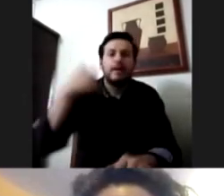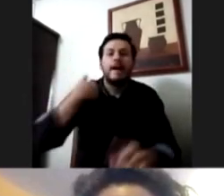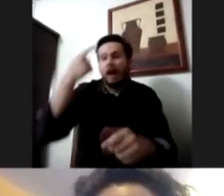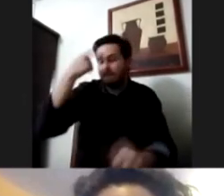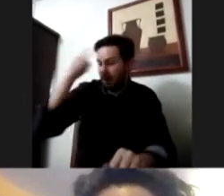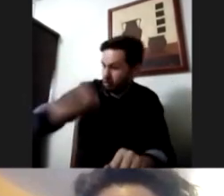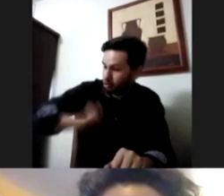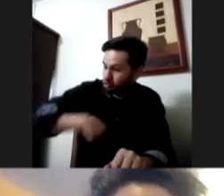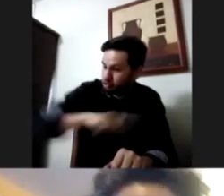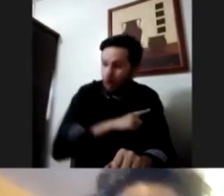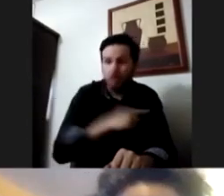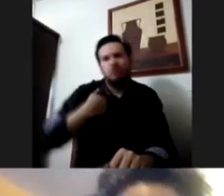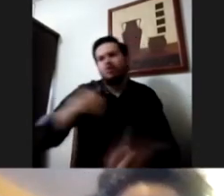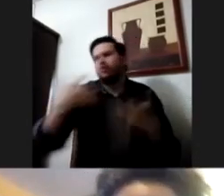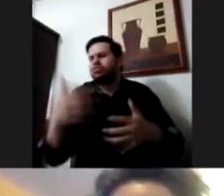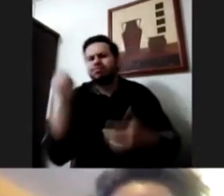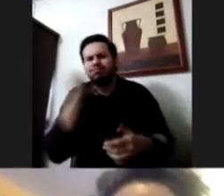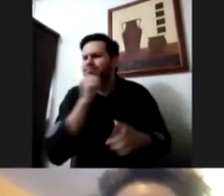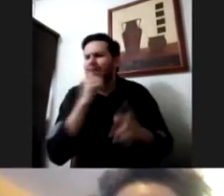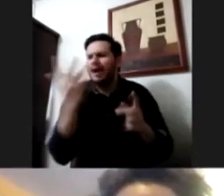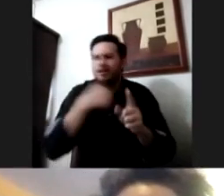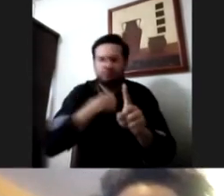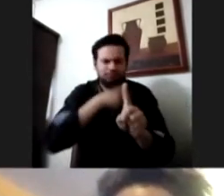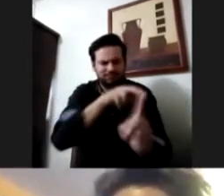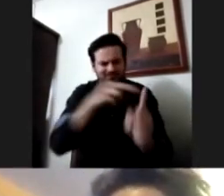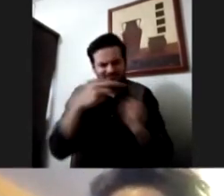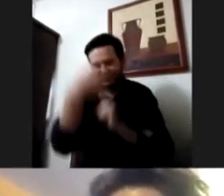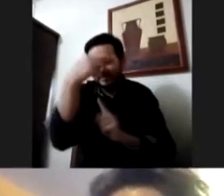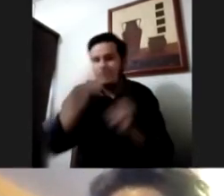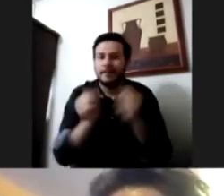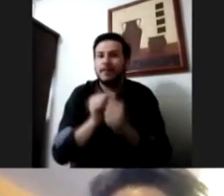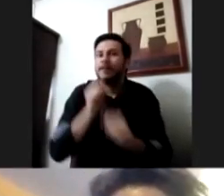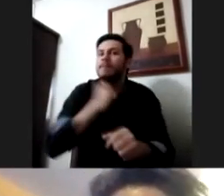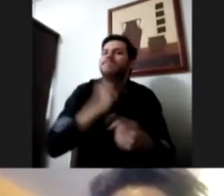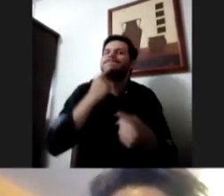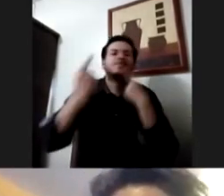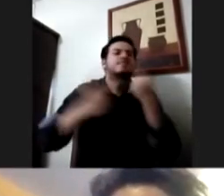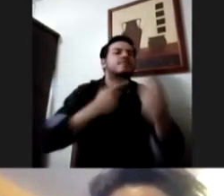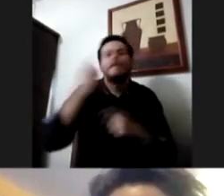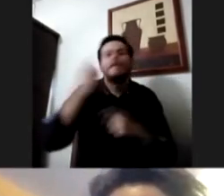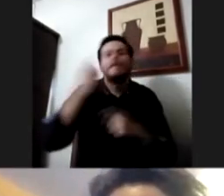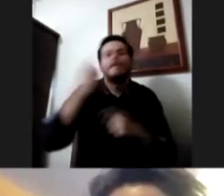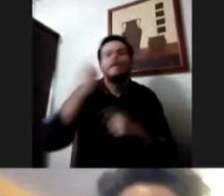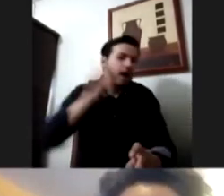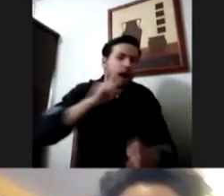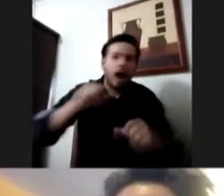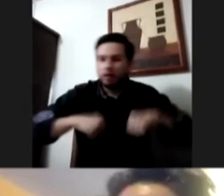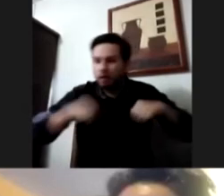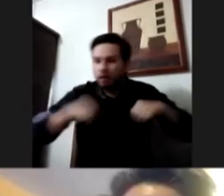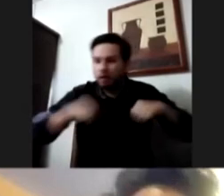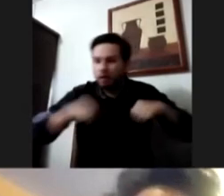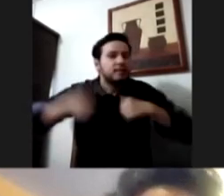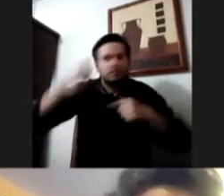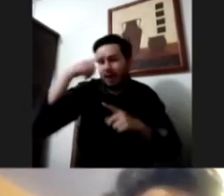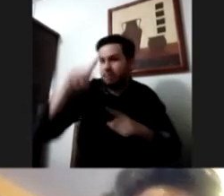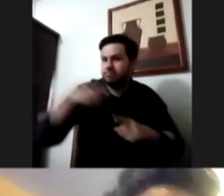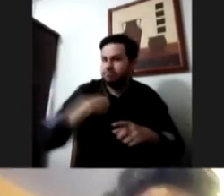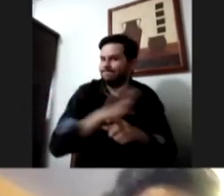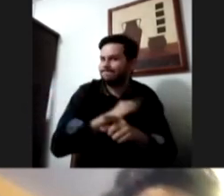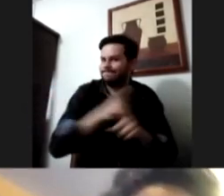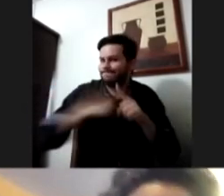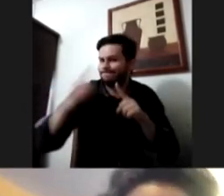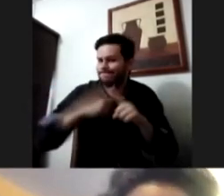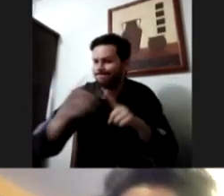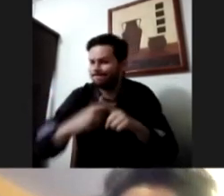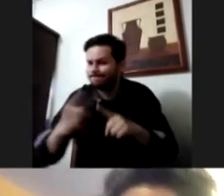nosotros es muy importante visibilizar la palabra de las niñas, niños y adolescentes, pues por un lado para dar cuenta de las diversidades